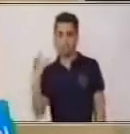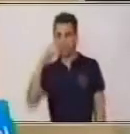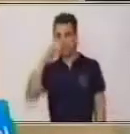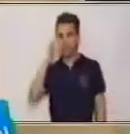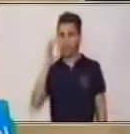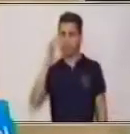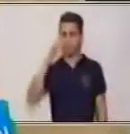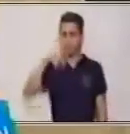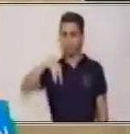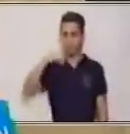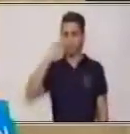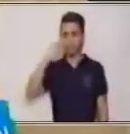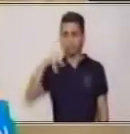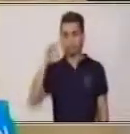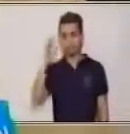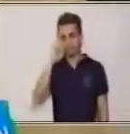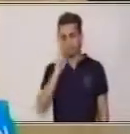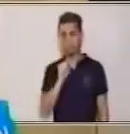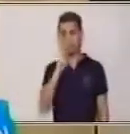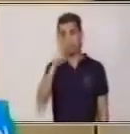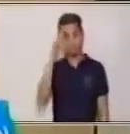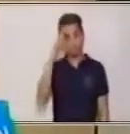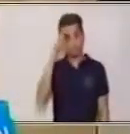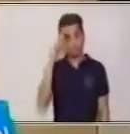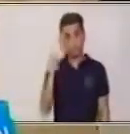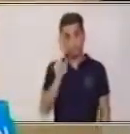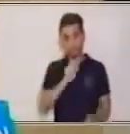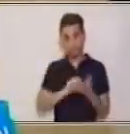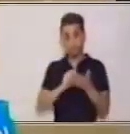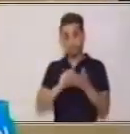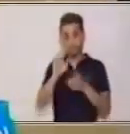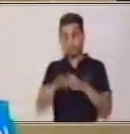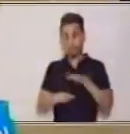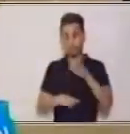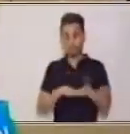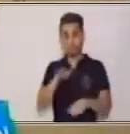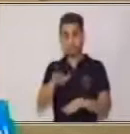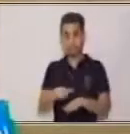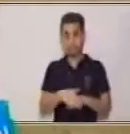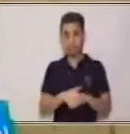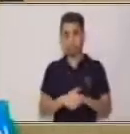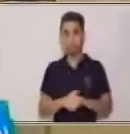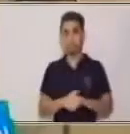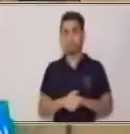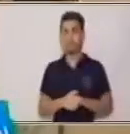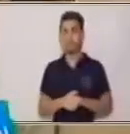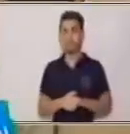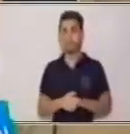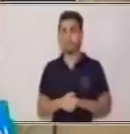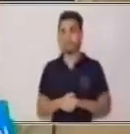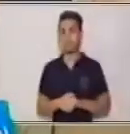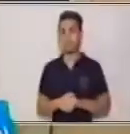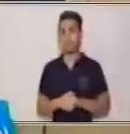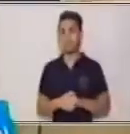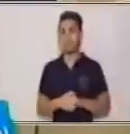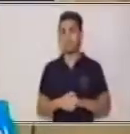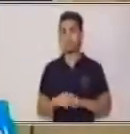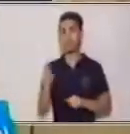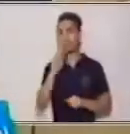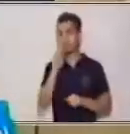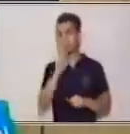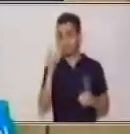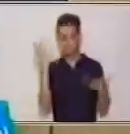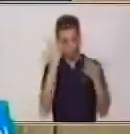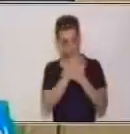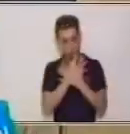Recuerda de ir apuntando todos los pasos en casa para que no vaya a haber confusión con